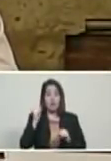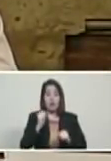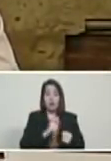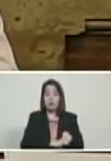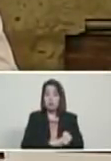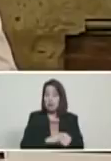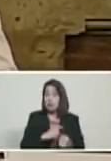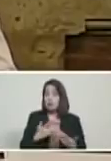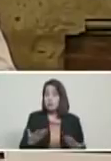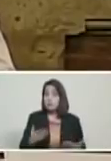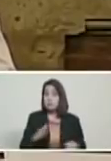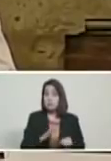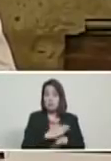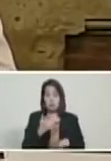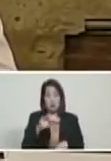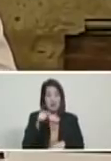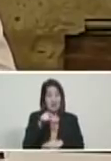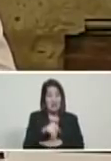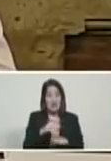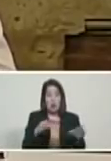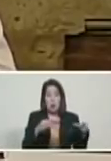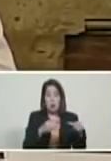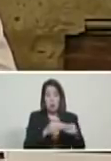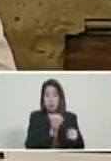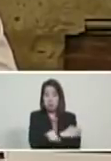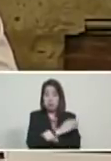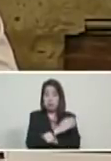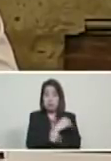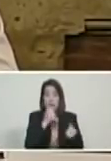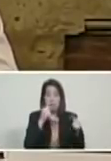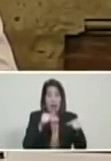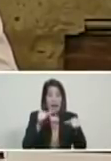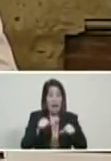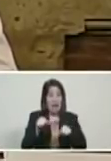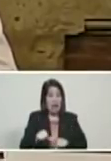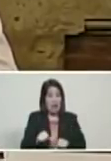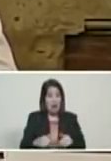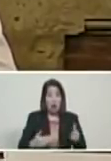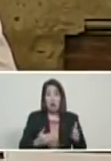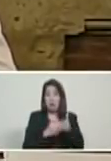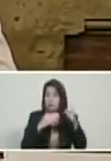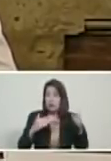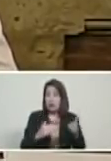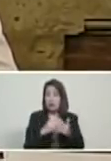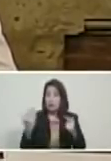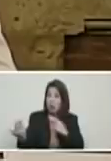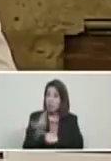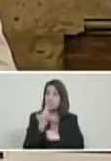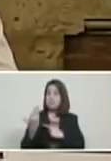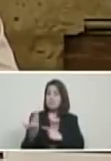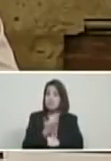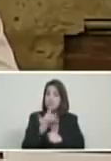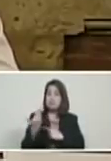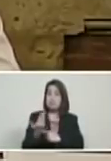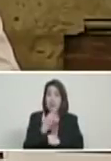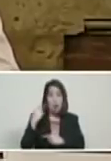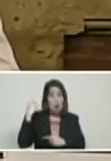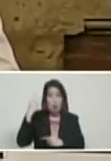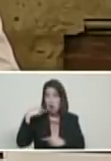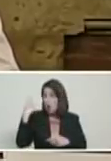Porque si alguien está siendo dañado y perjudicado por las sanciones criminales y